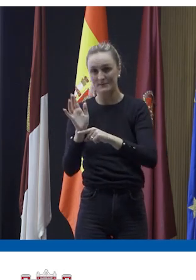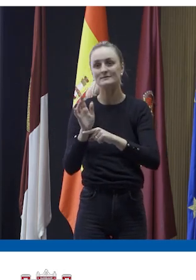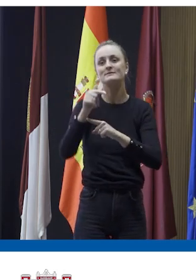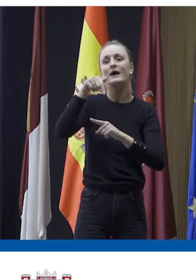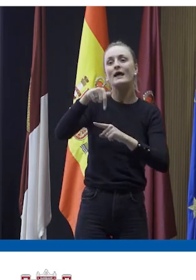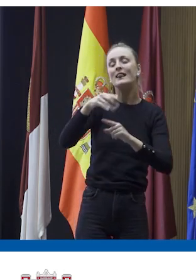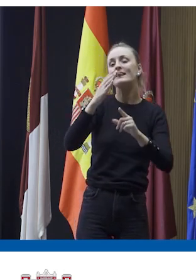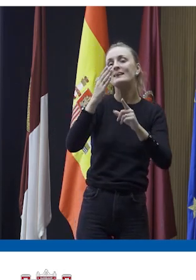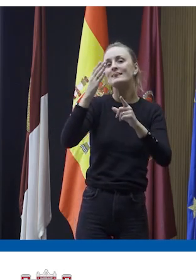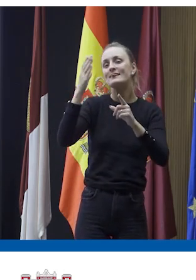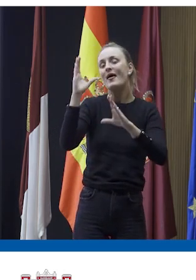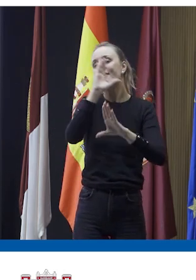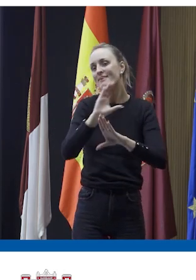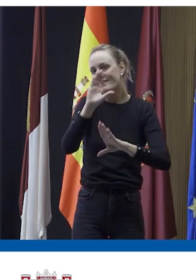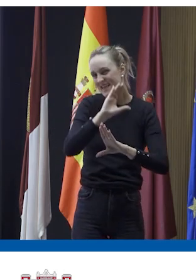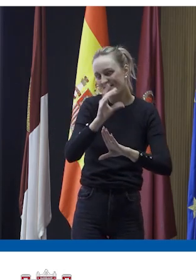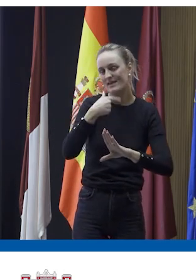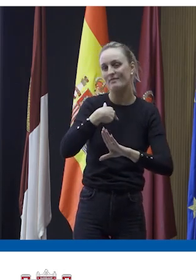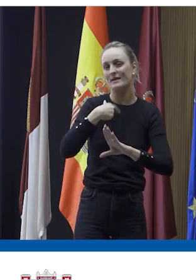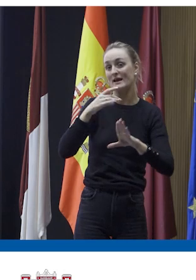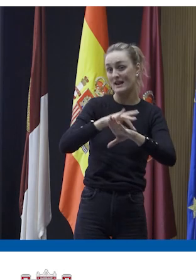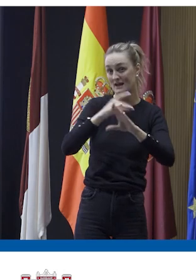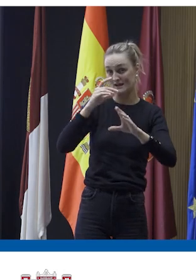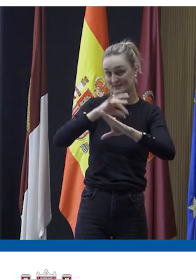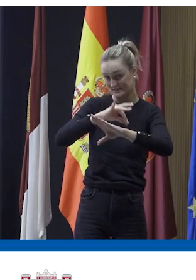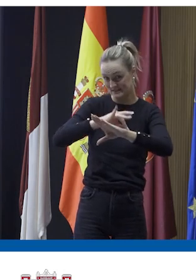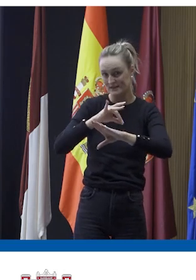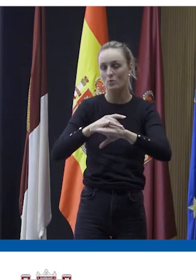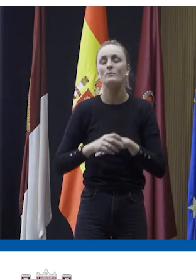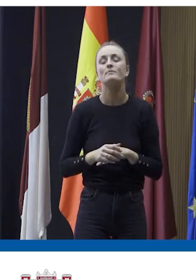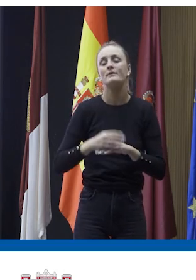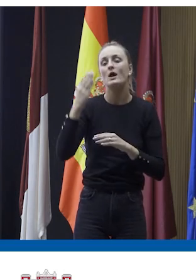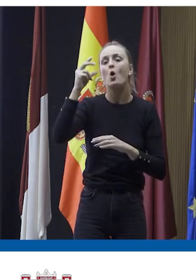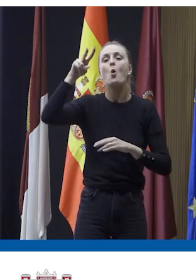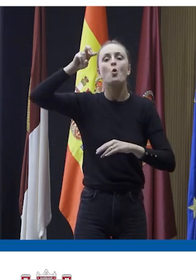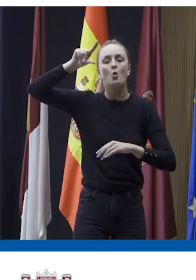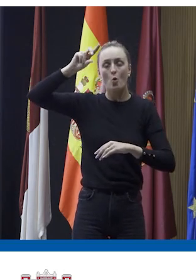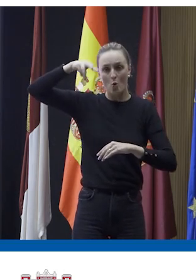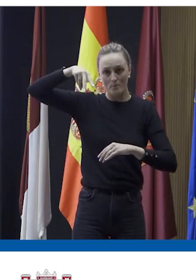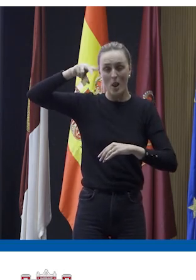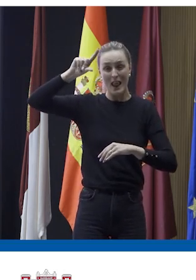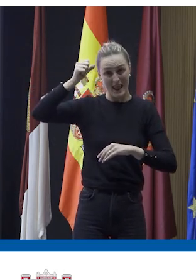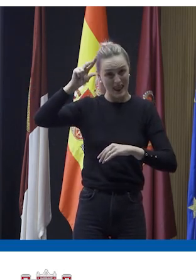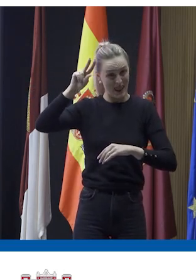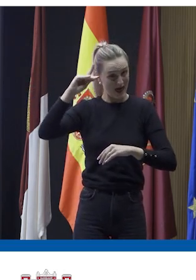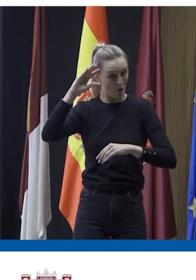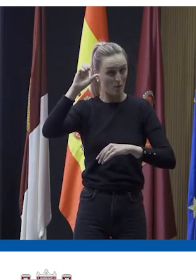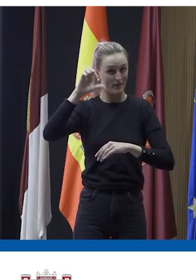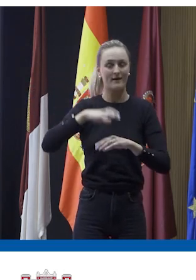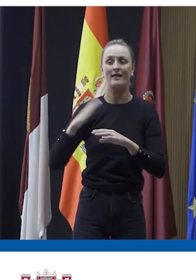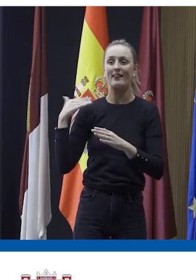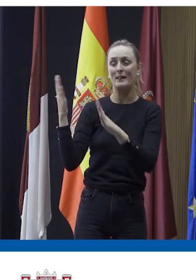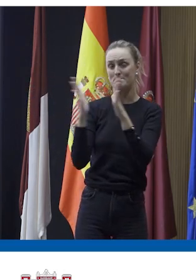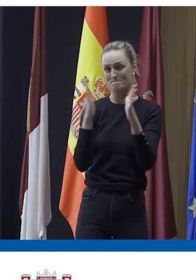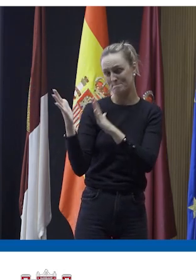en Ciencias de la Salud con la mención de cum laude en marzo de